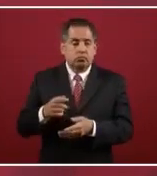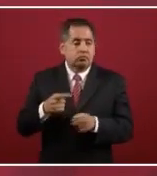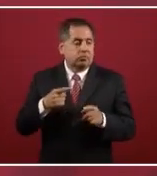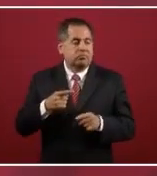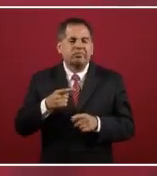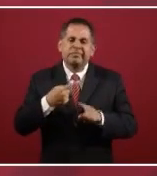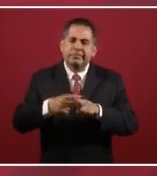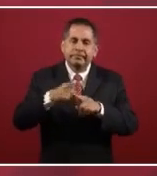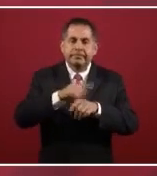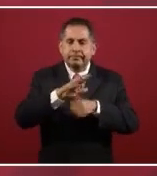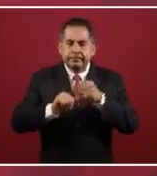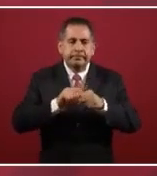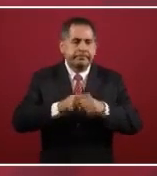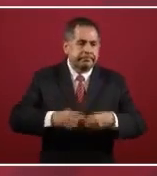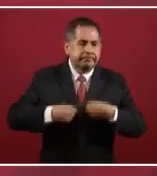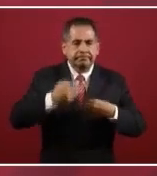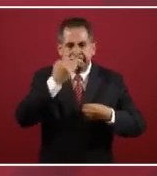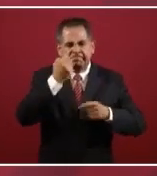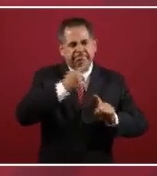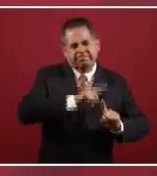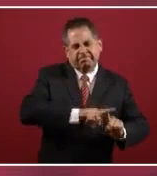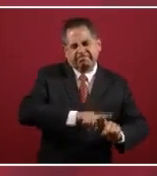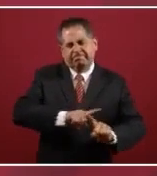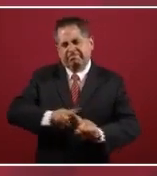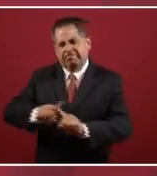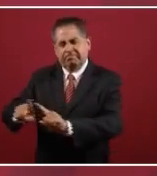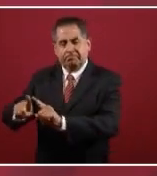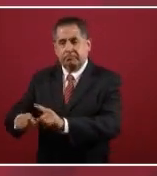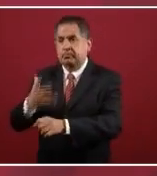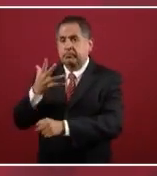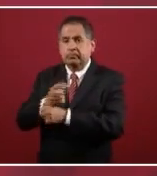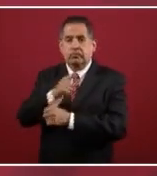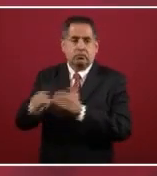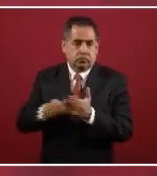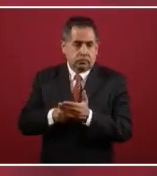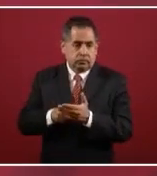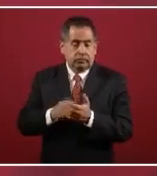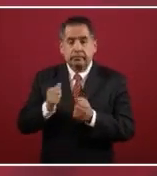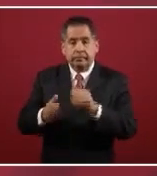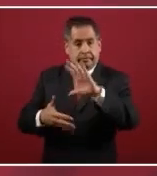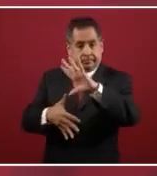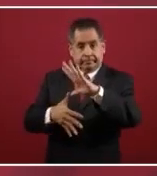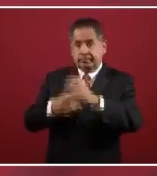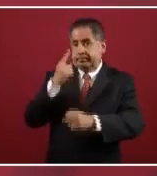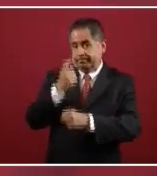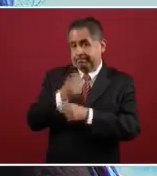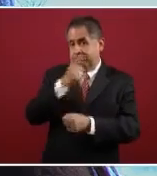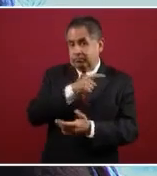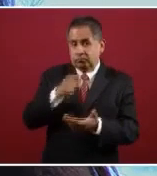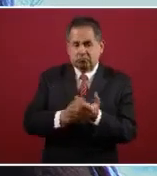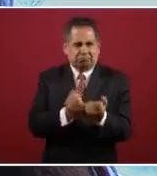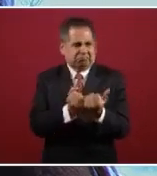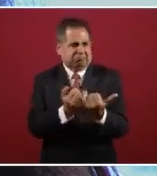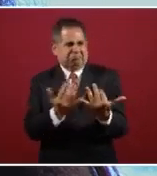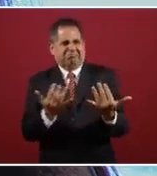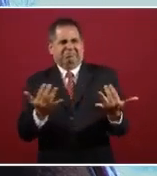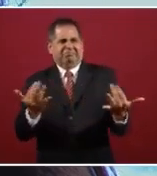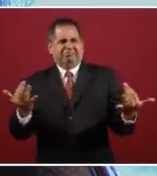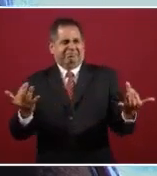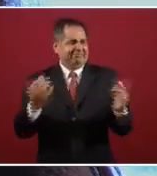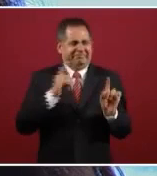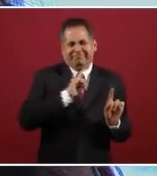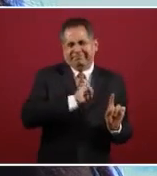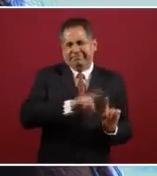en el planeta y el primer lugar en América. Algunos datos importantes que considero,